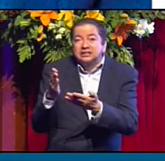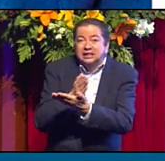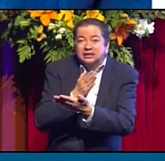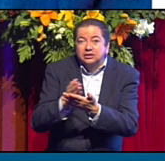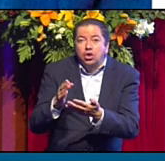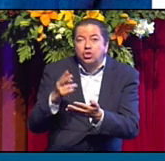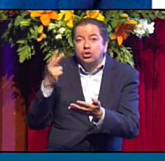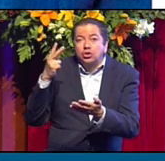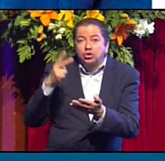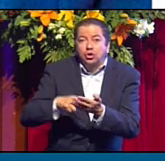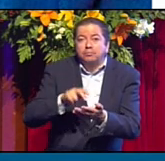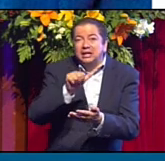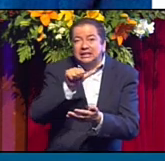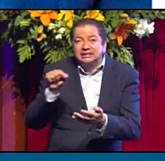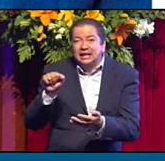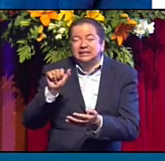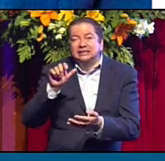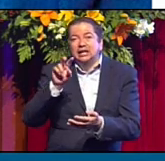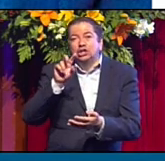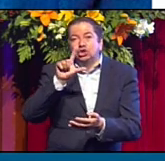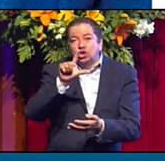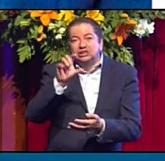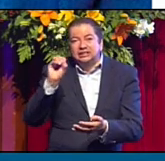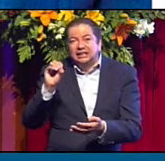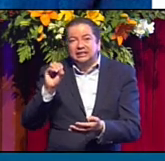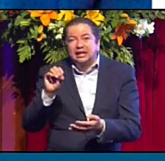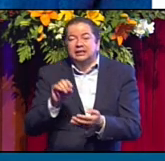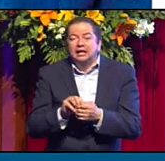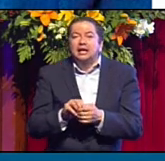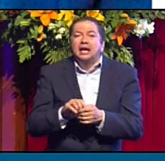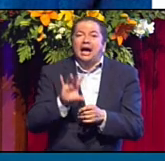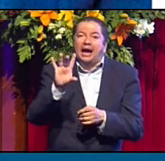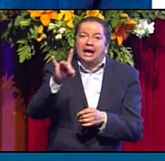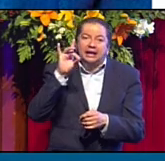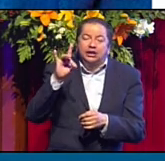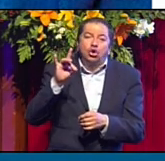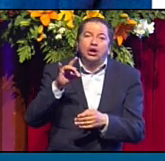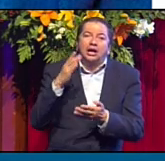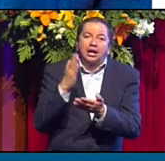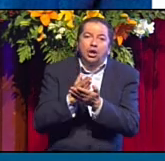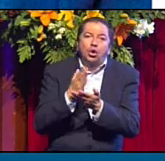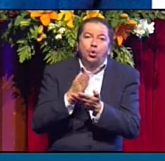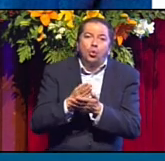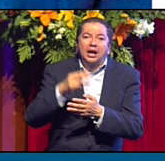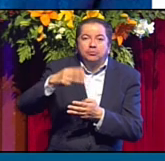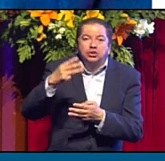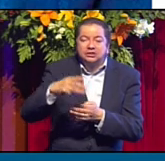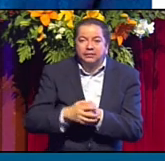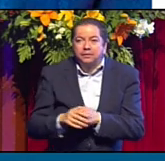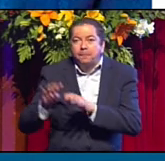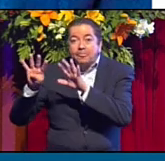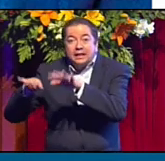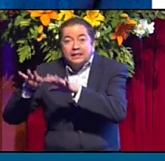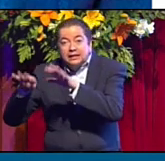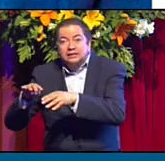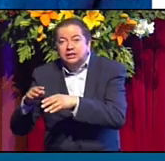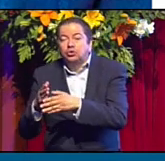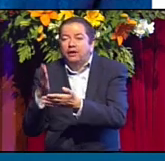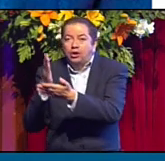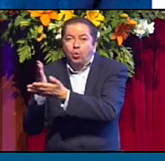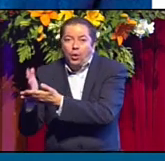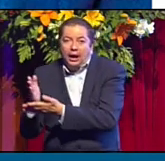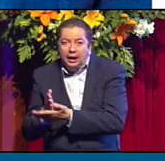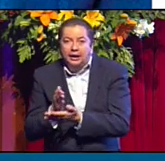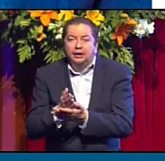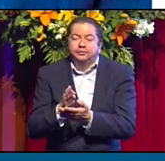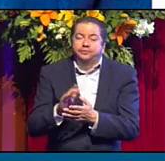en 2.670 alumnos que están, han escogido la escuela municipalizada en los 19 establecimientos municipales,